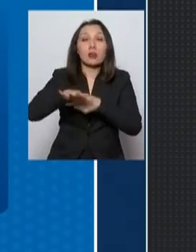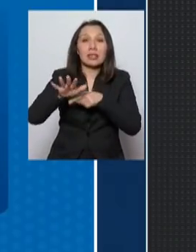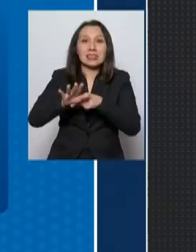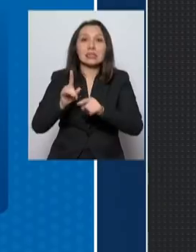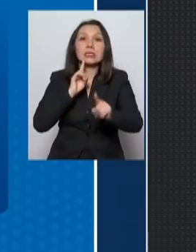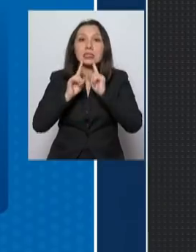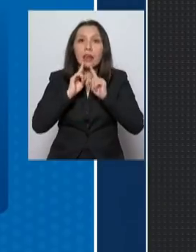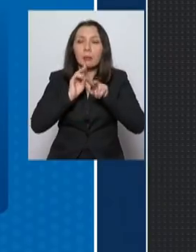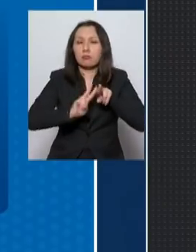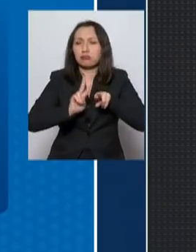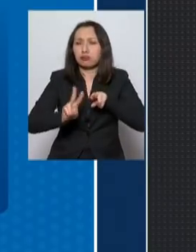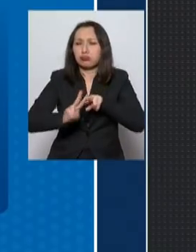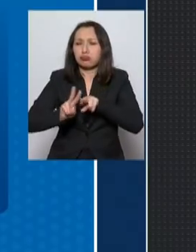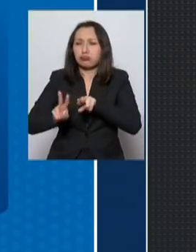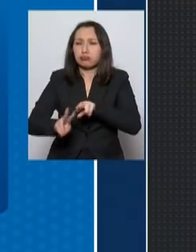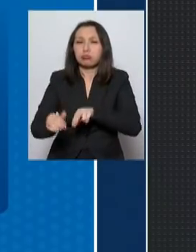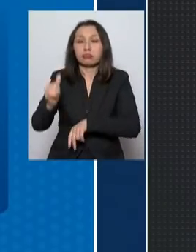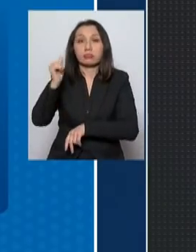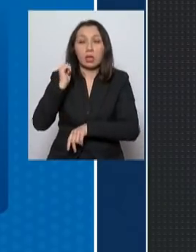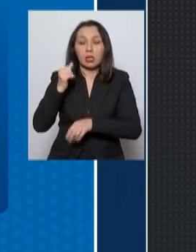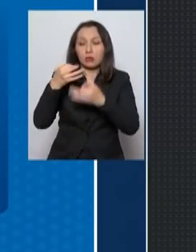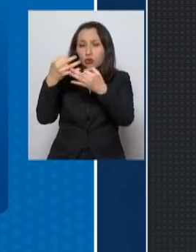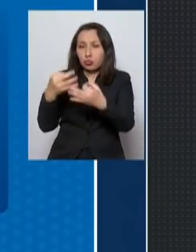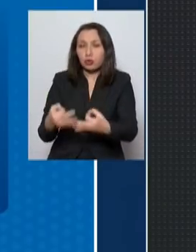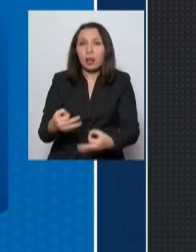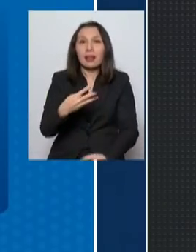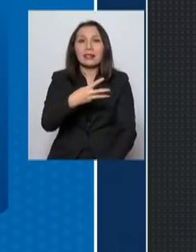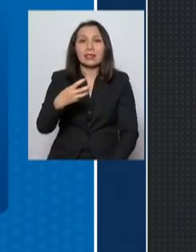17.515 exámenes, acumulando